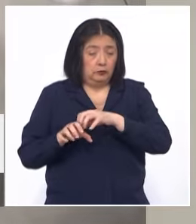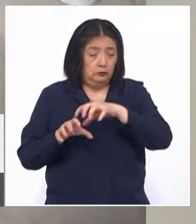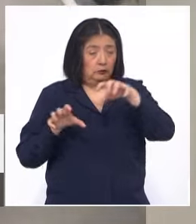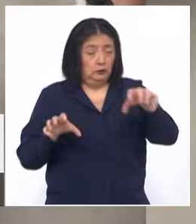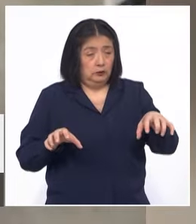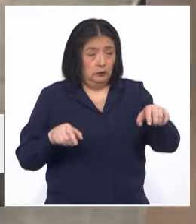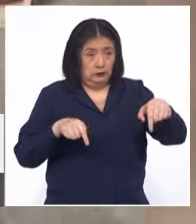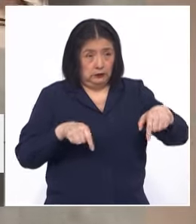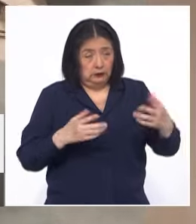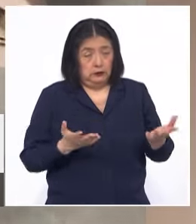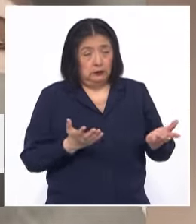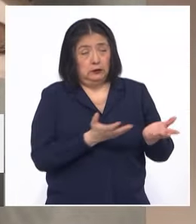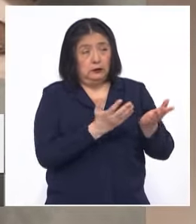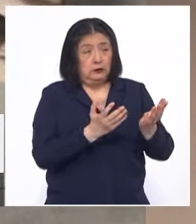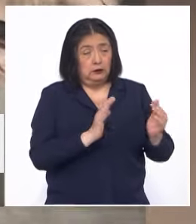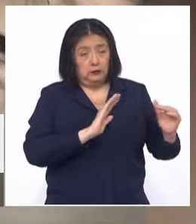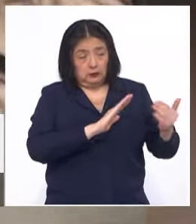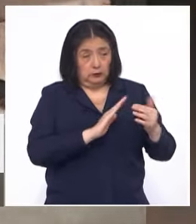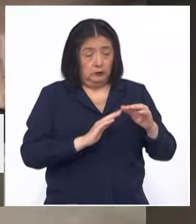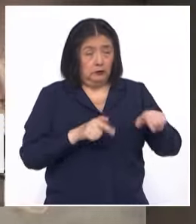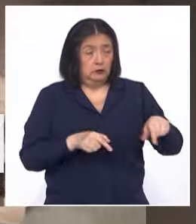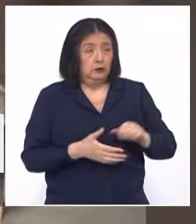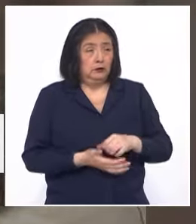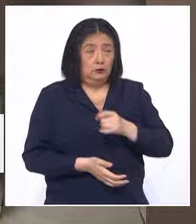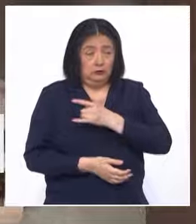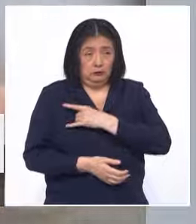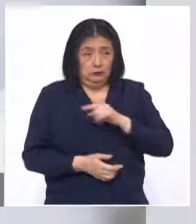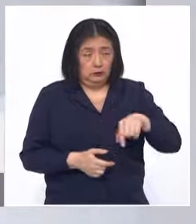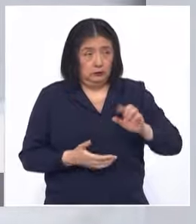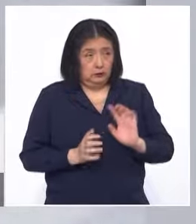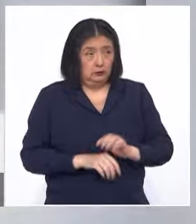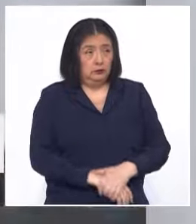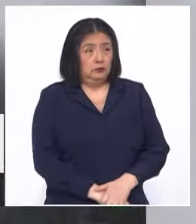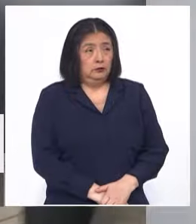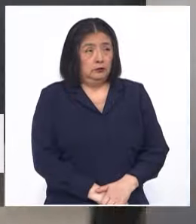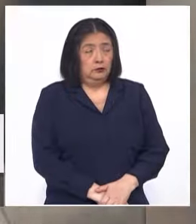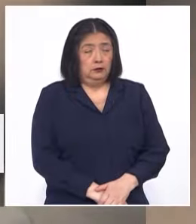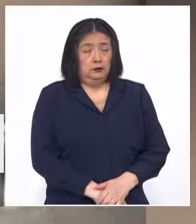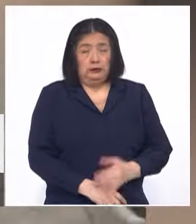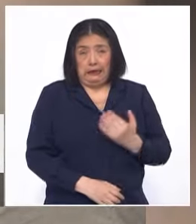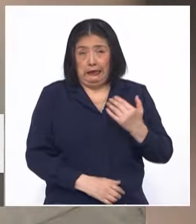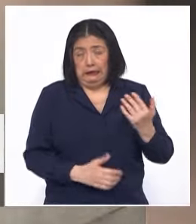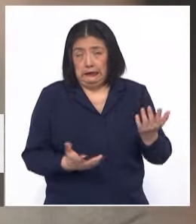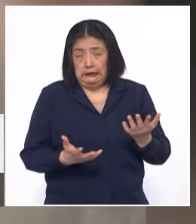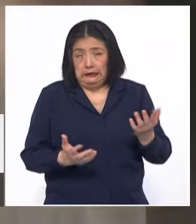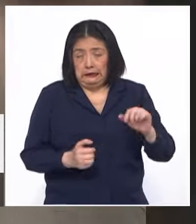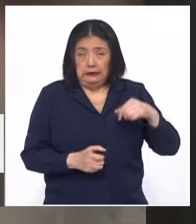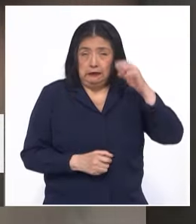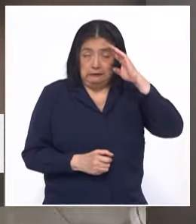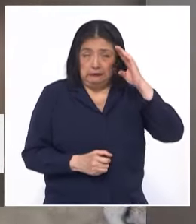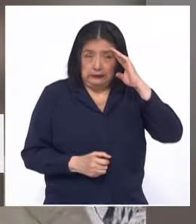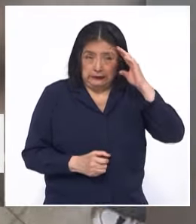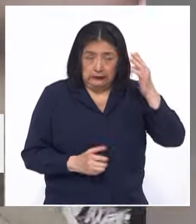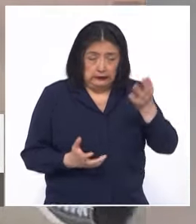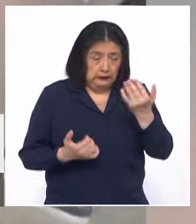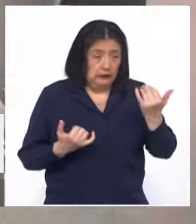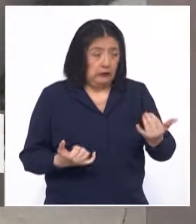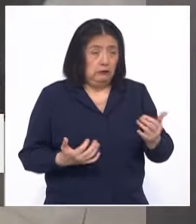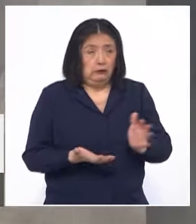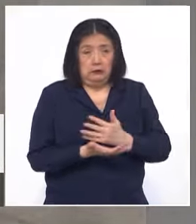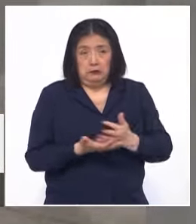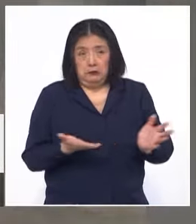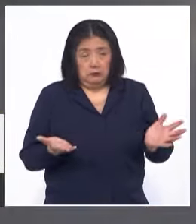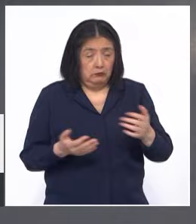esta ciudad eh por parte de la universidad esta casa de estudios y frente a ello la Policía Nacional aún no